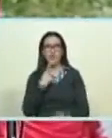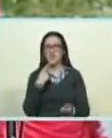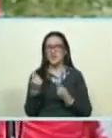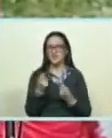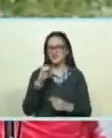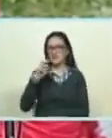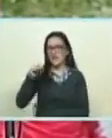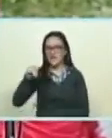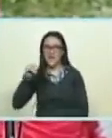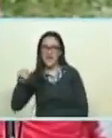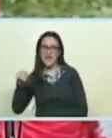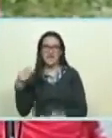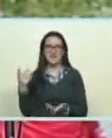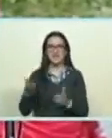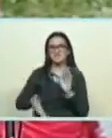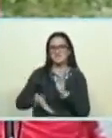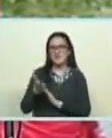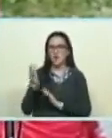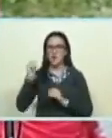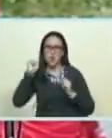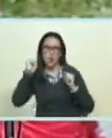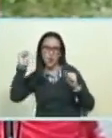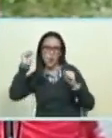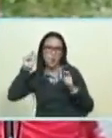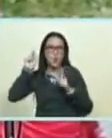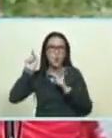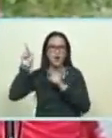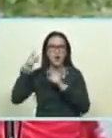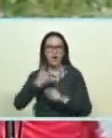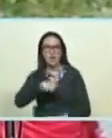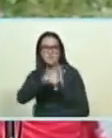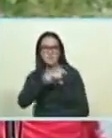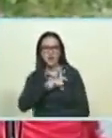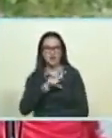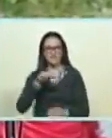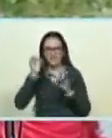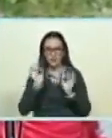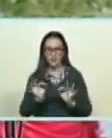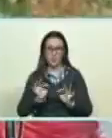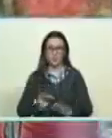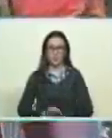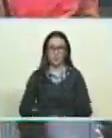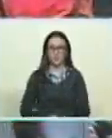entrevistando CNN y fueran héroes allá en la España de Rajoy, ahí sí.